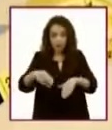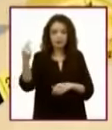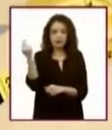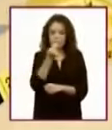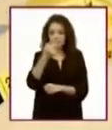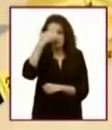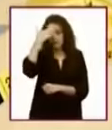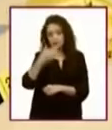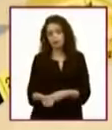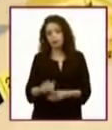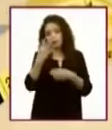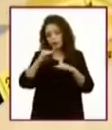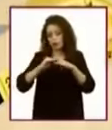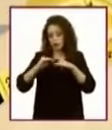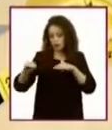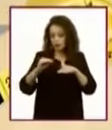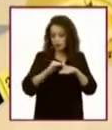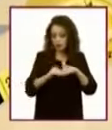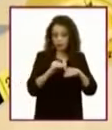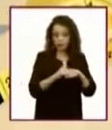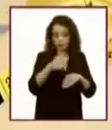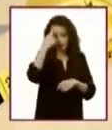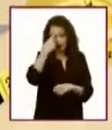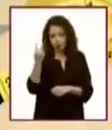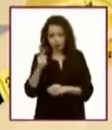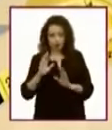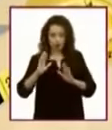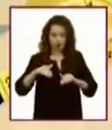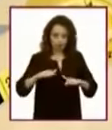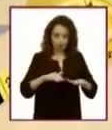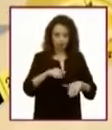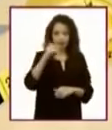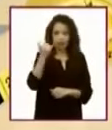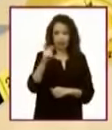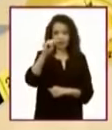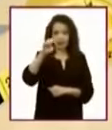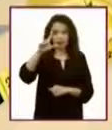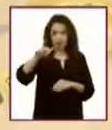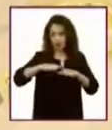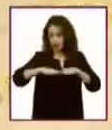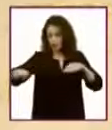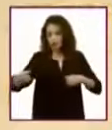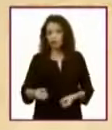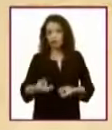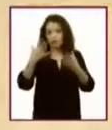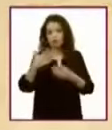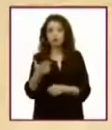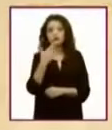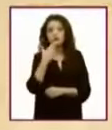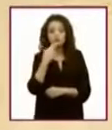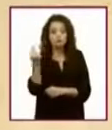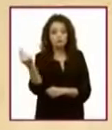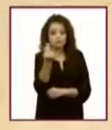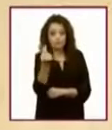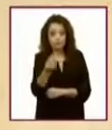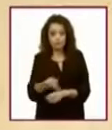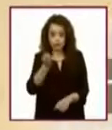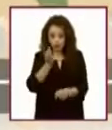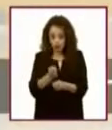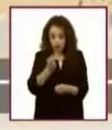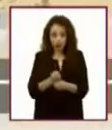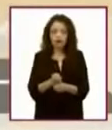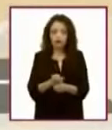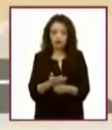tanto las medidas de lo que se coserá como el ancho de la tela que se usará. Hoy en día es natural utilizar